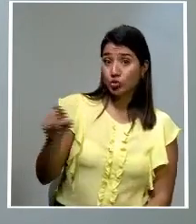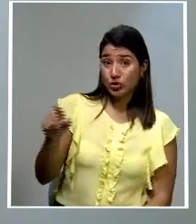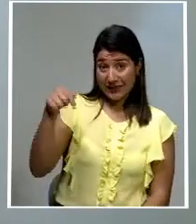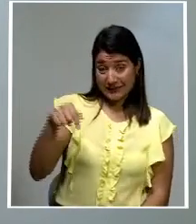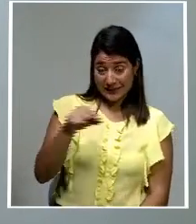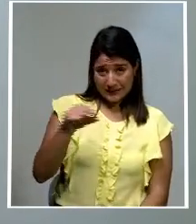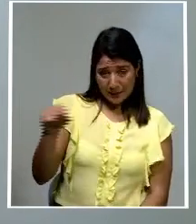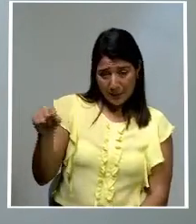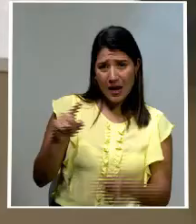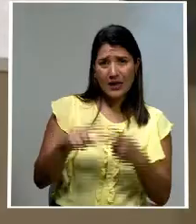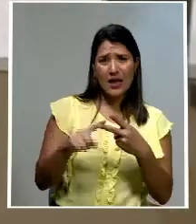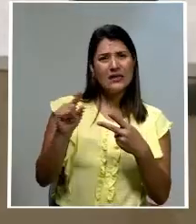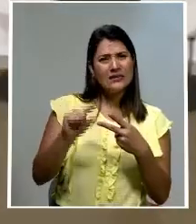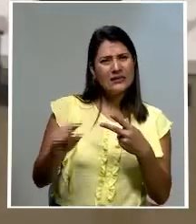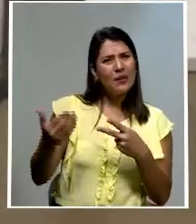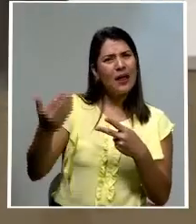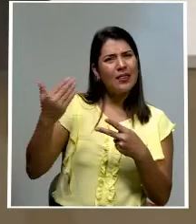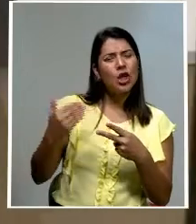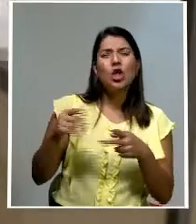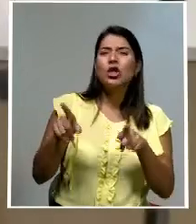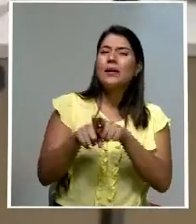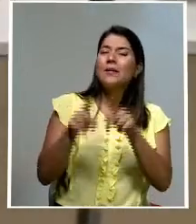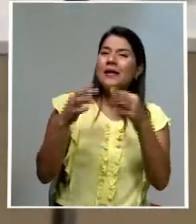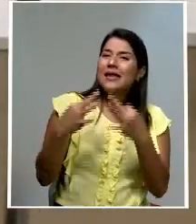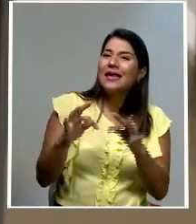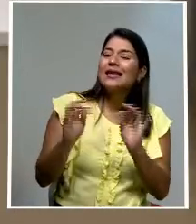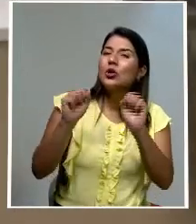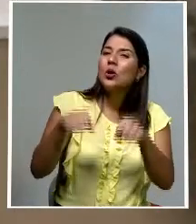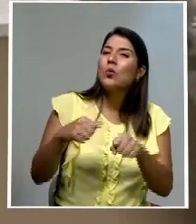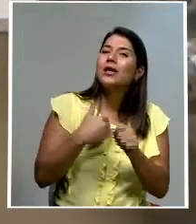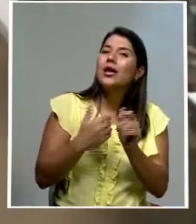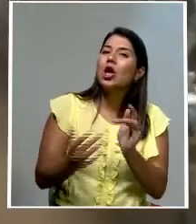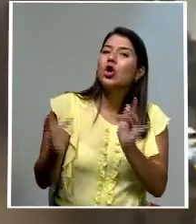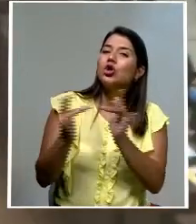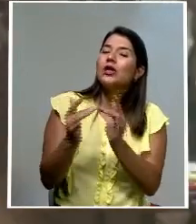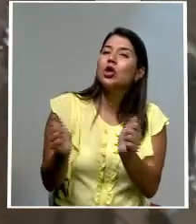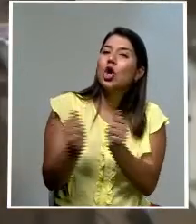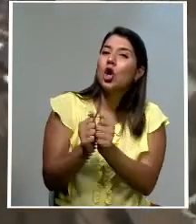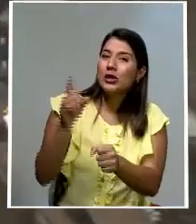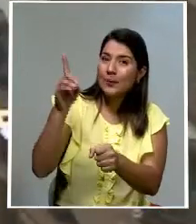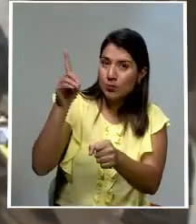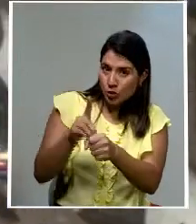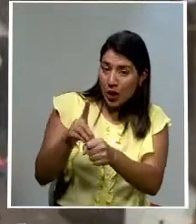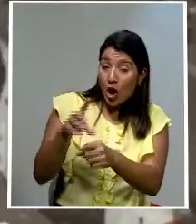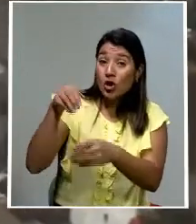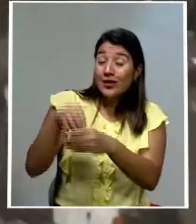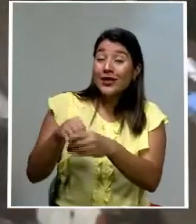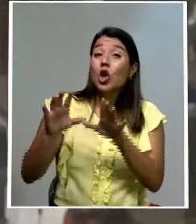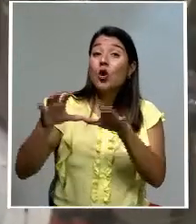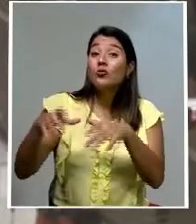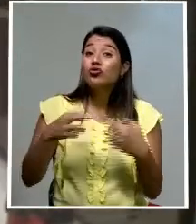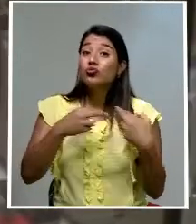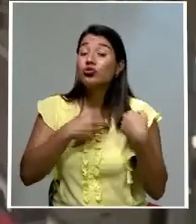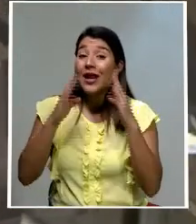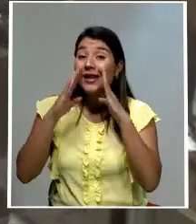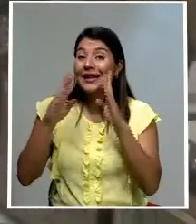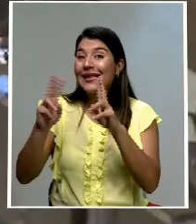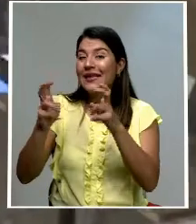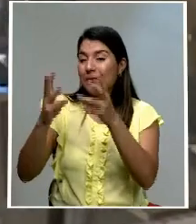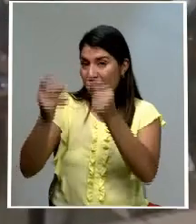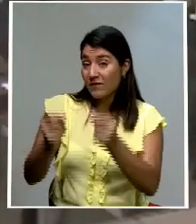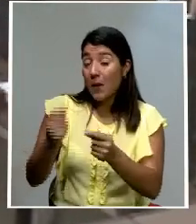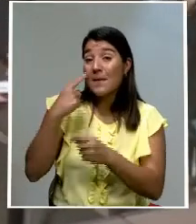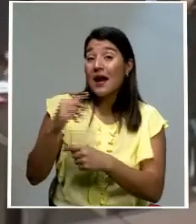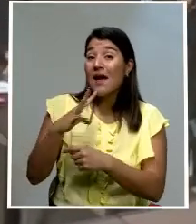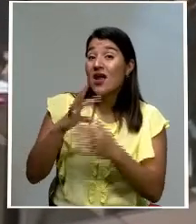las anteriores han buscado también acercarse mucho a los diputados de la Comisión de Hacendarios para hablar de 3 créditos. El primero